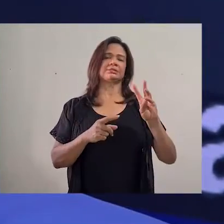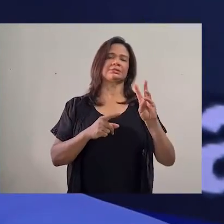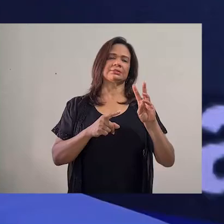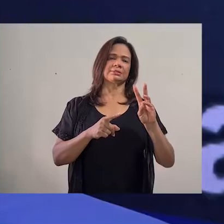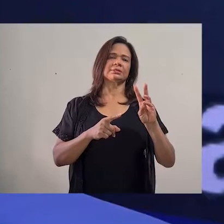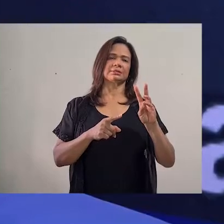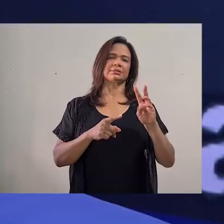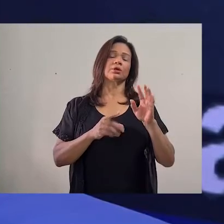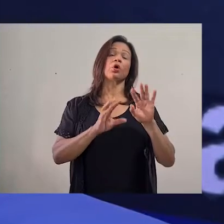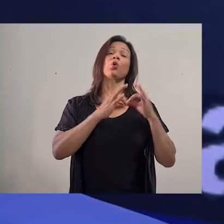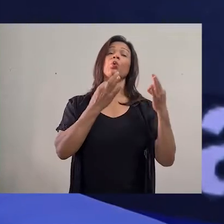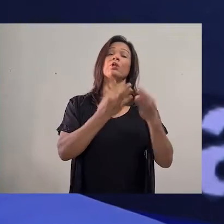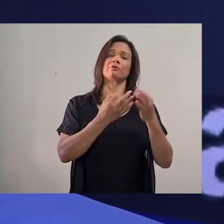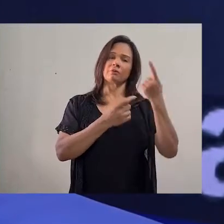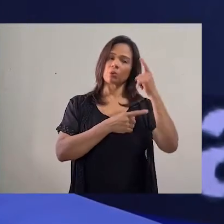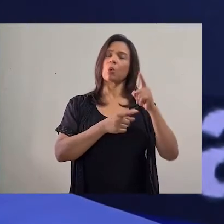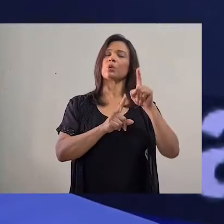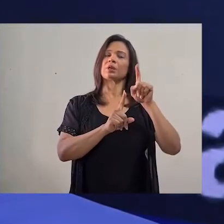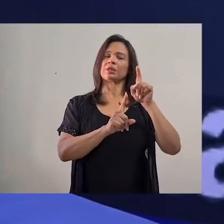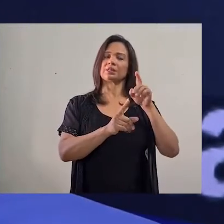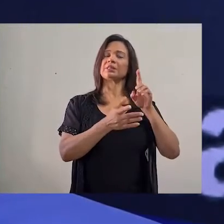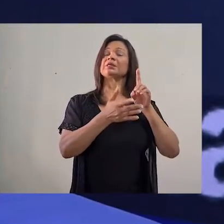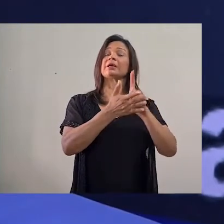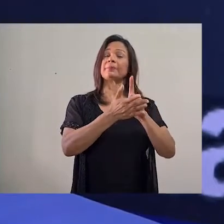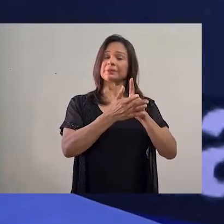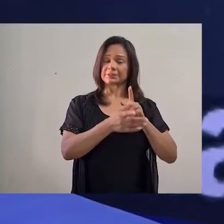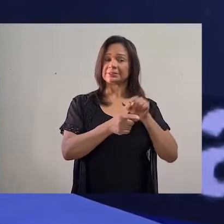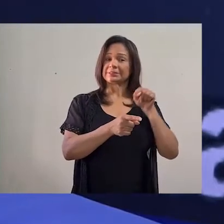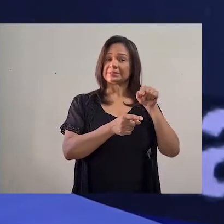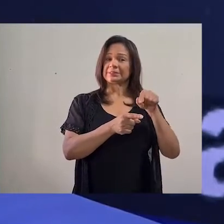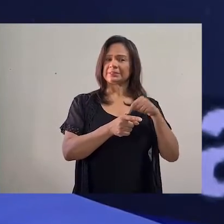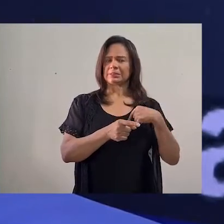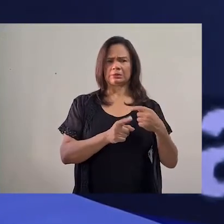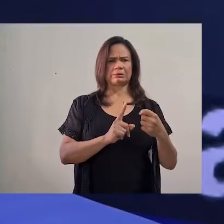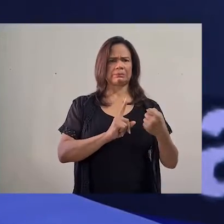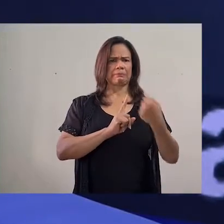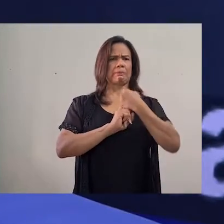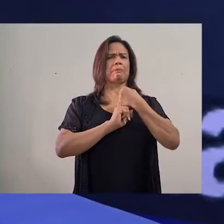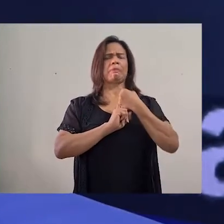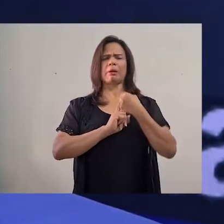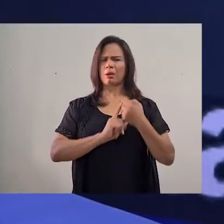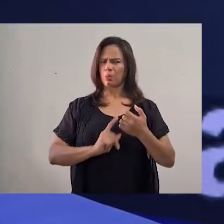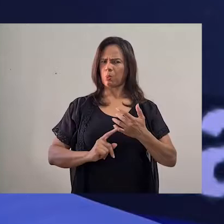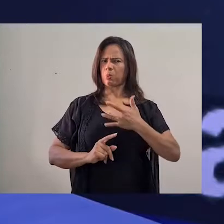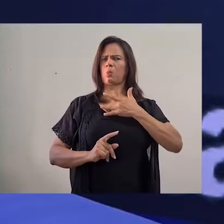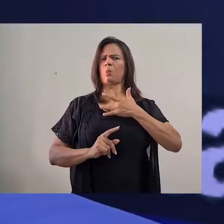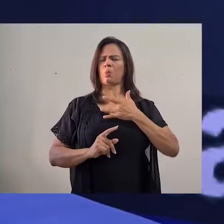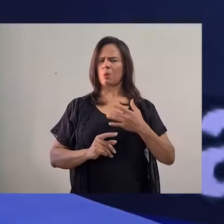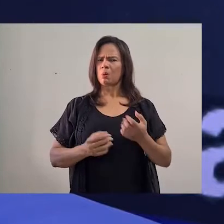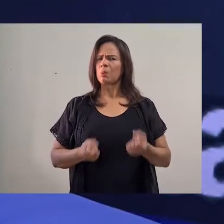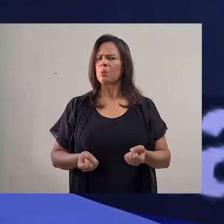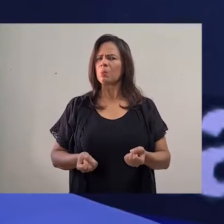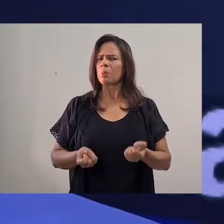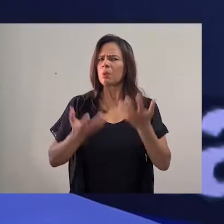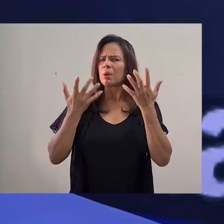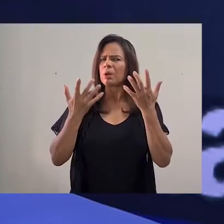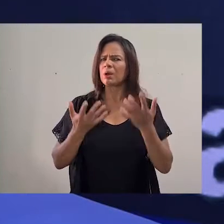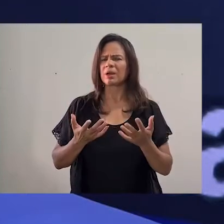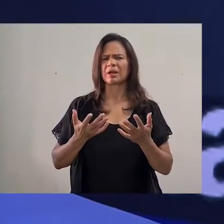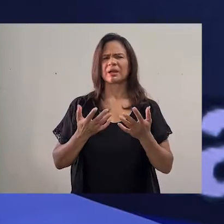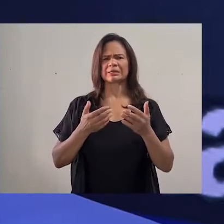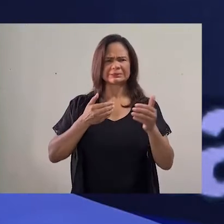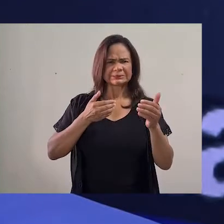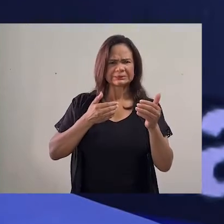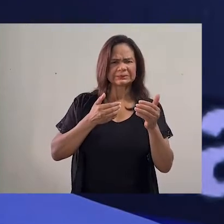mesa, 6 teníamos un familiar con una condición de discapacidad. A mí me impactó mucho que la